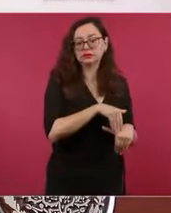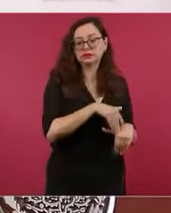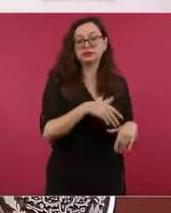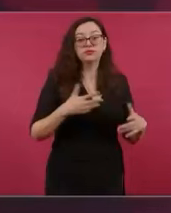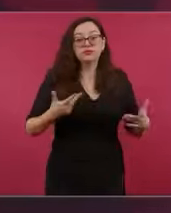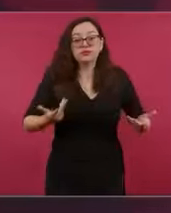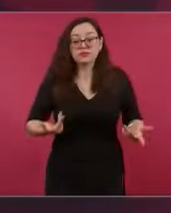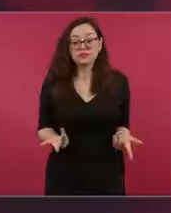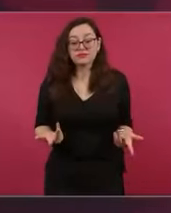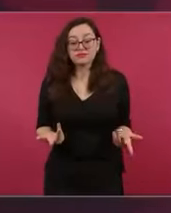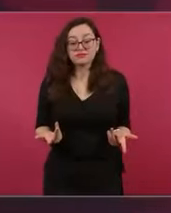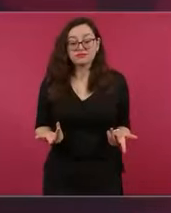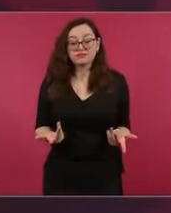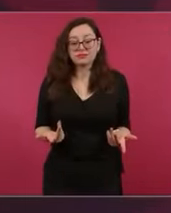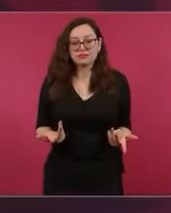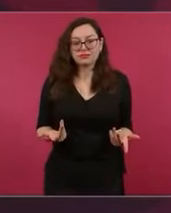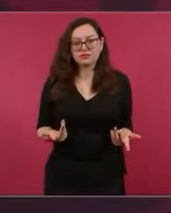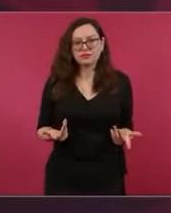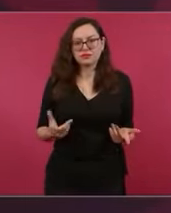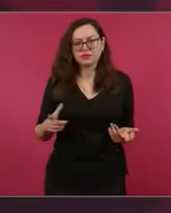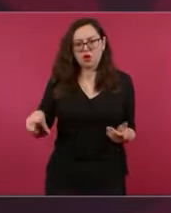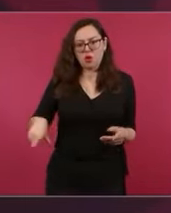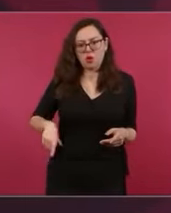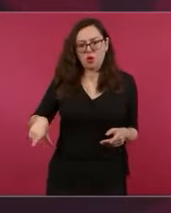olvidó que tenía que